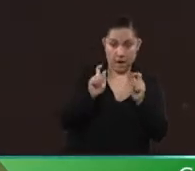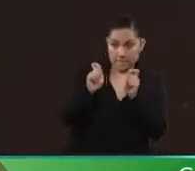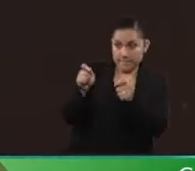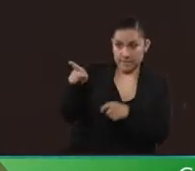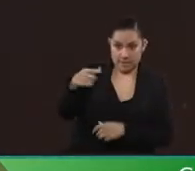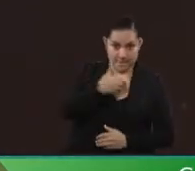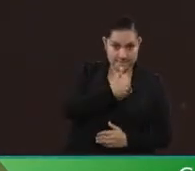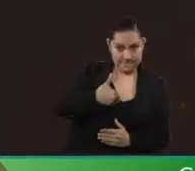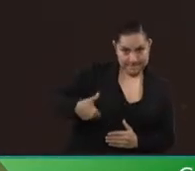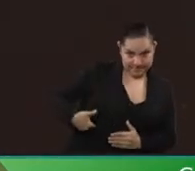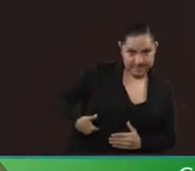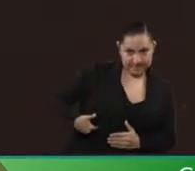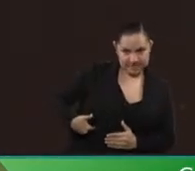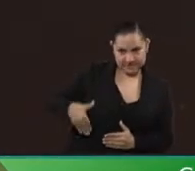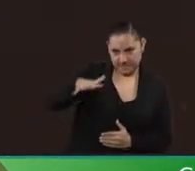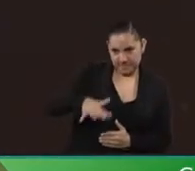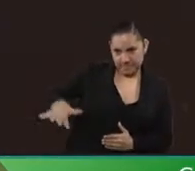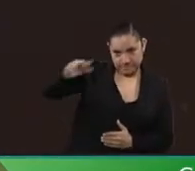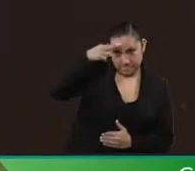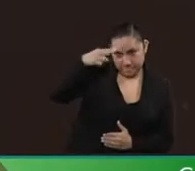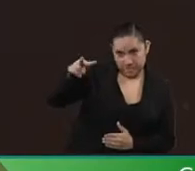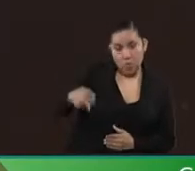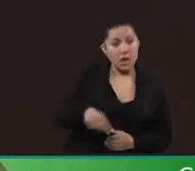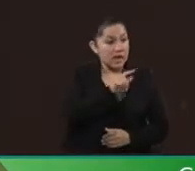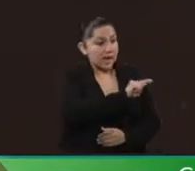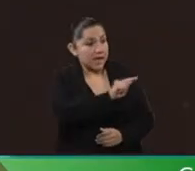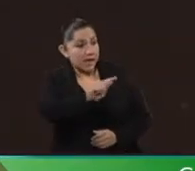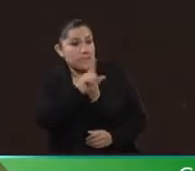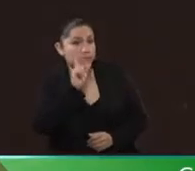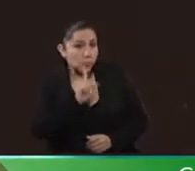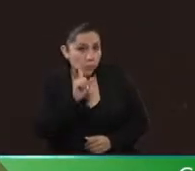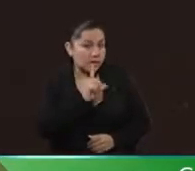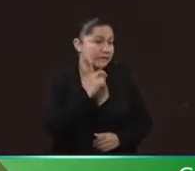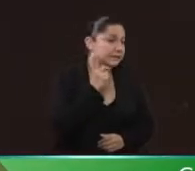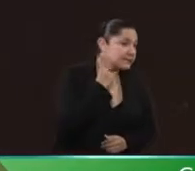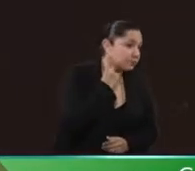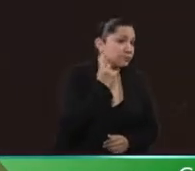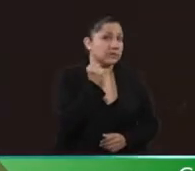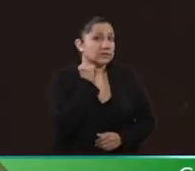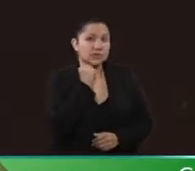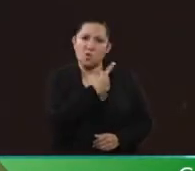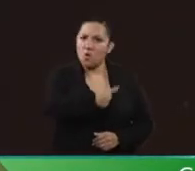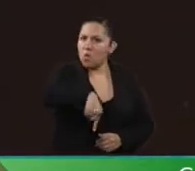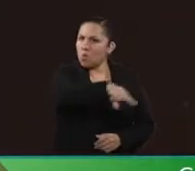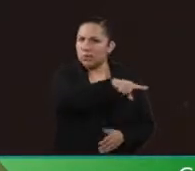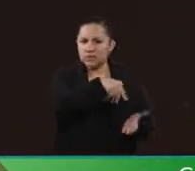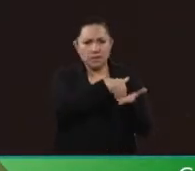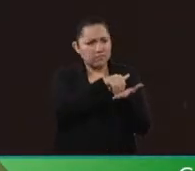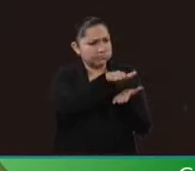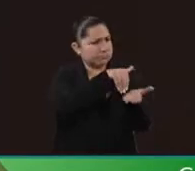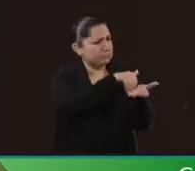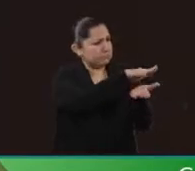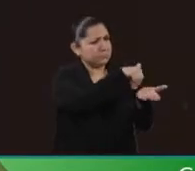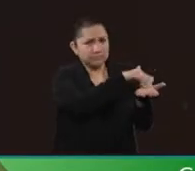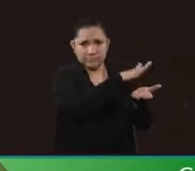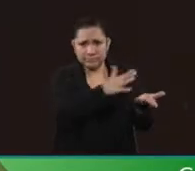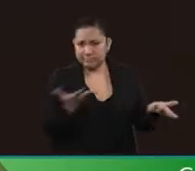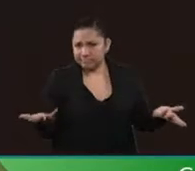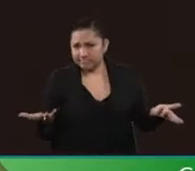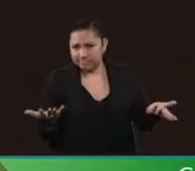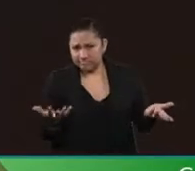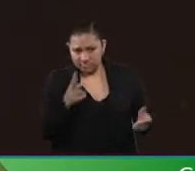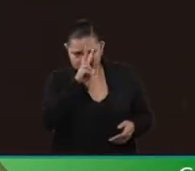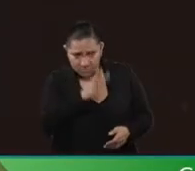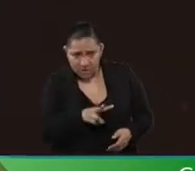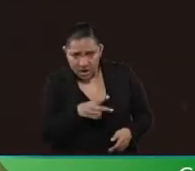van las mujeres del poder legislativo gracias a ustedes lo que le tomó décadas a las mujeres